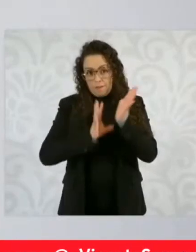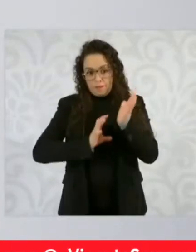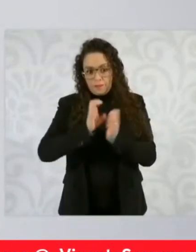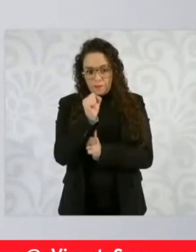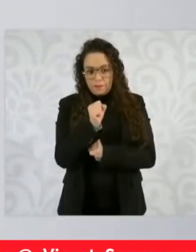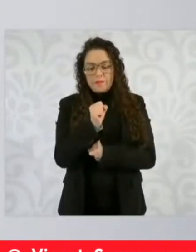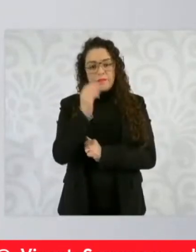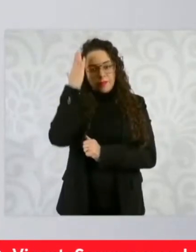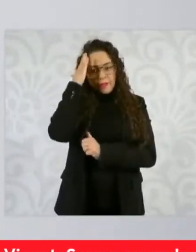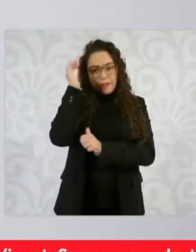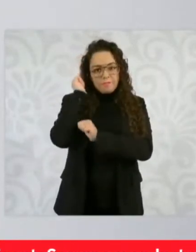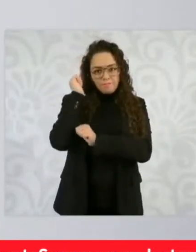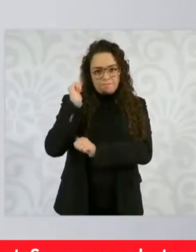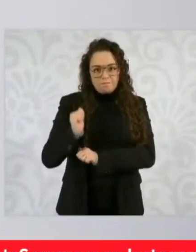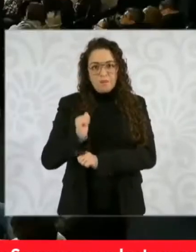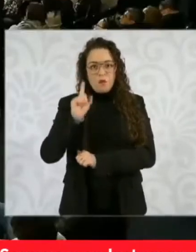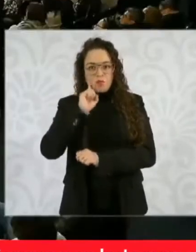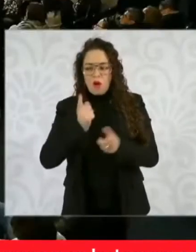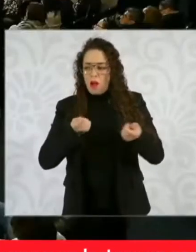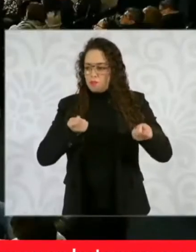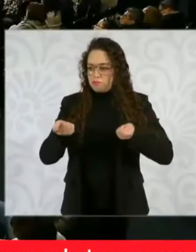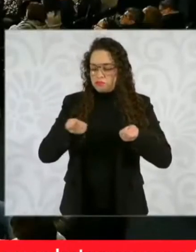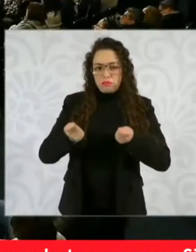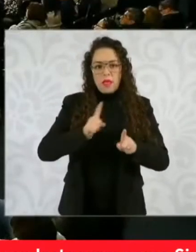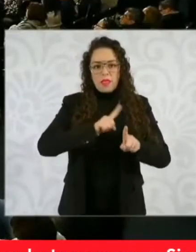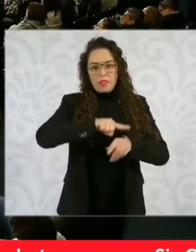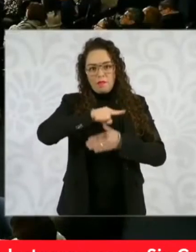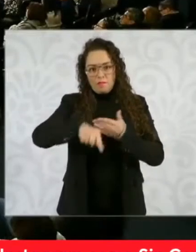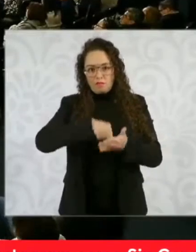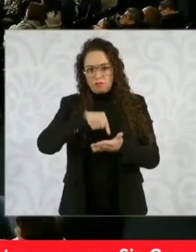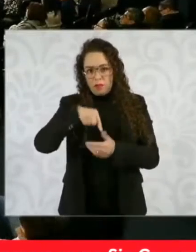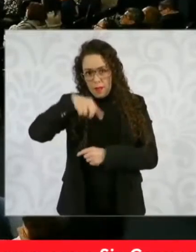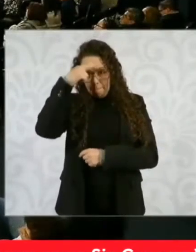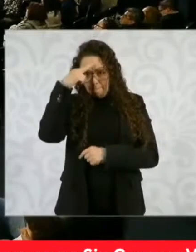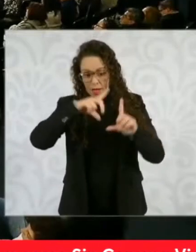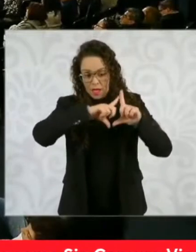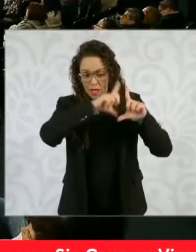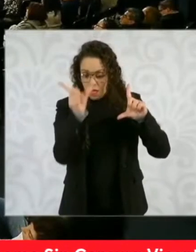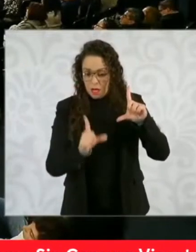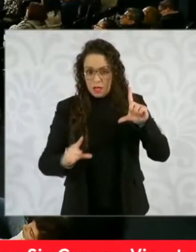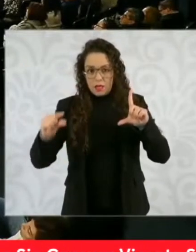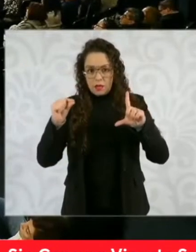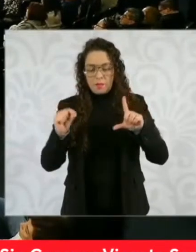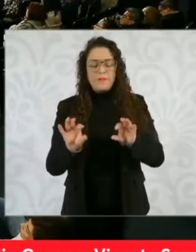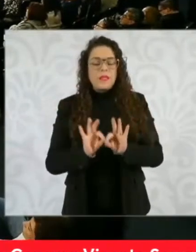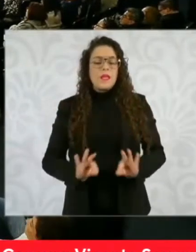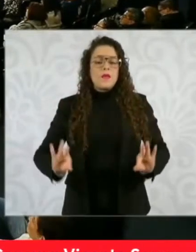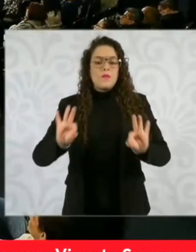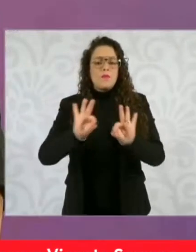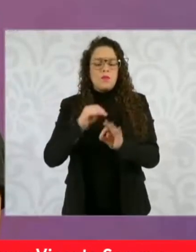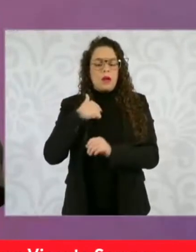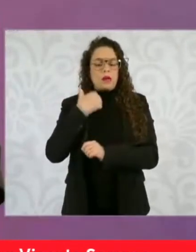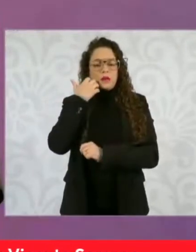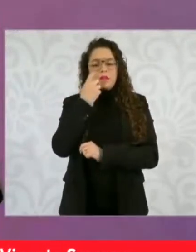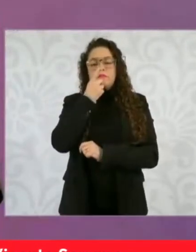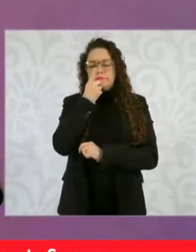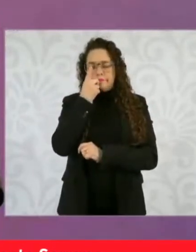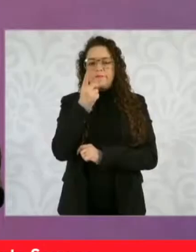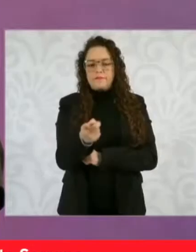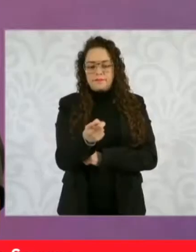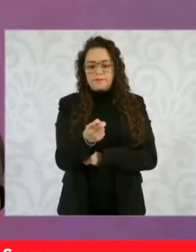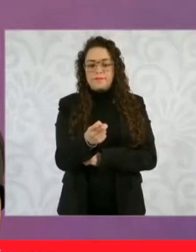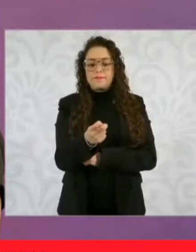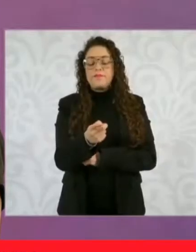frente de entidades en nuestro país. Y bueno, también es muy importante mencionar que si bien después